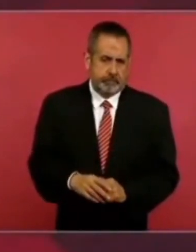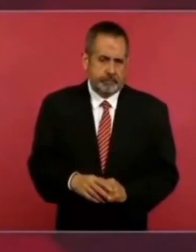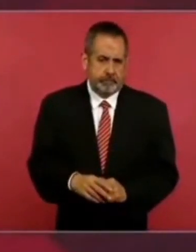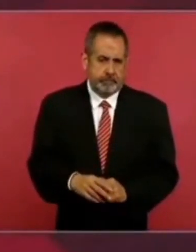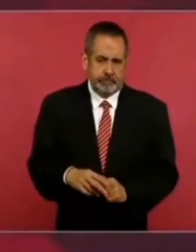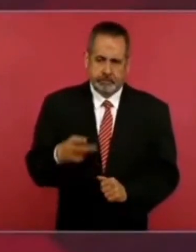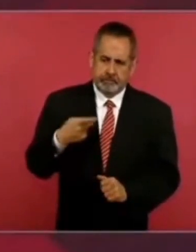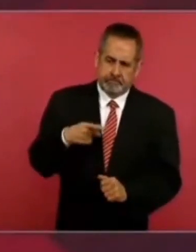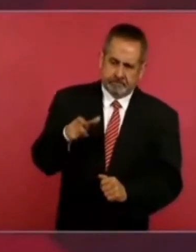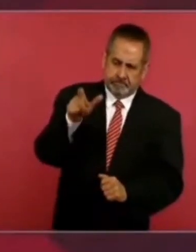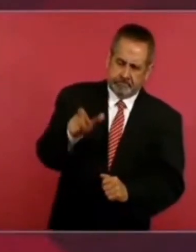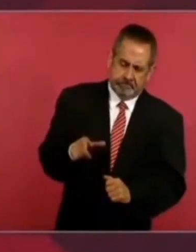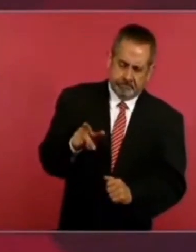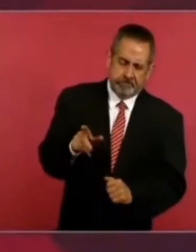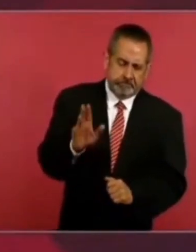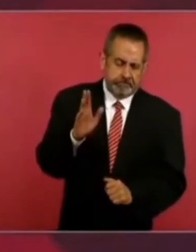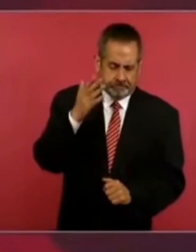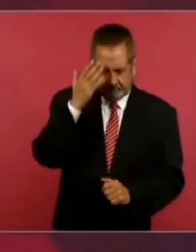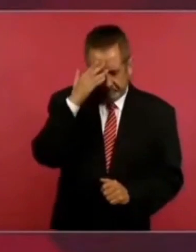personaje que está